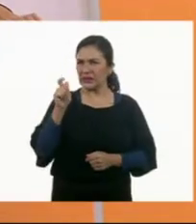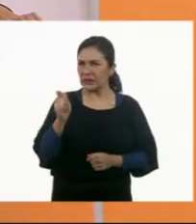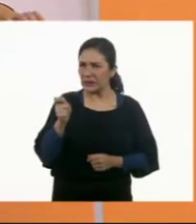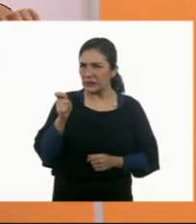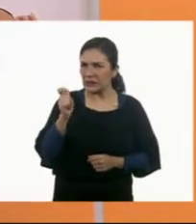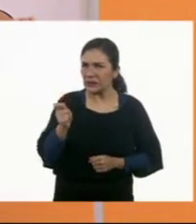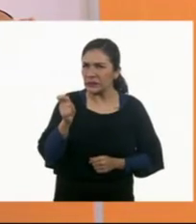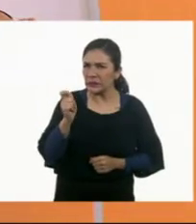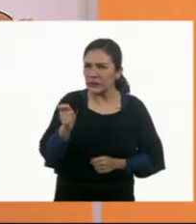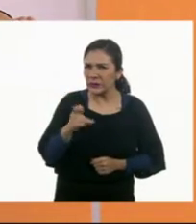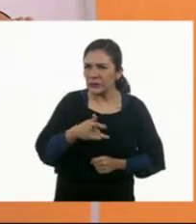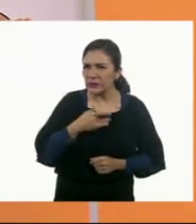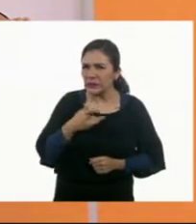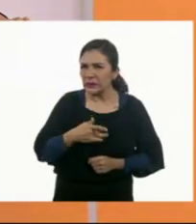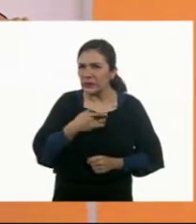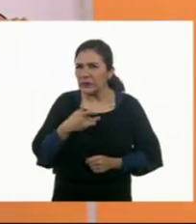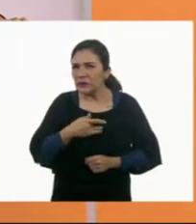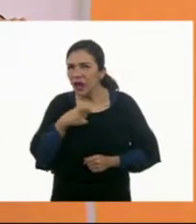¿Qué será?